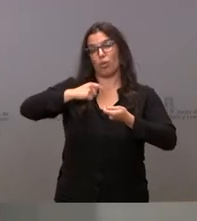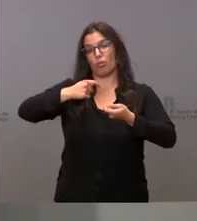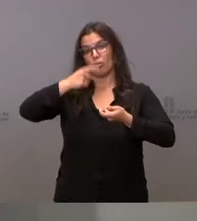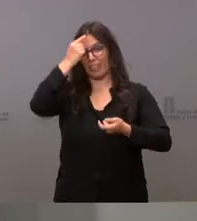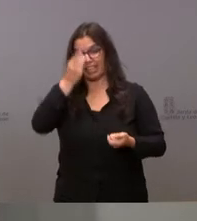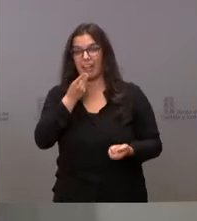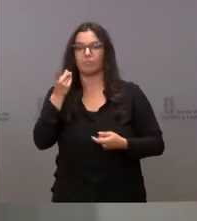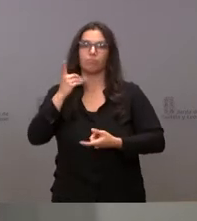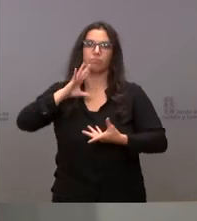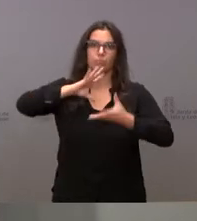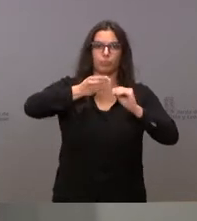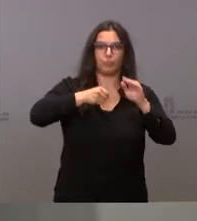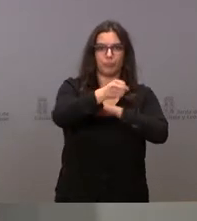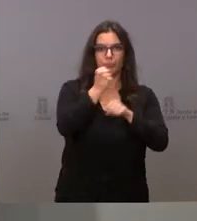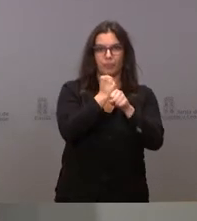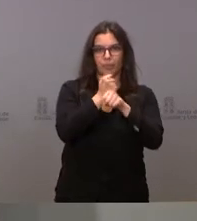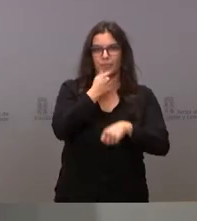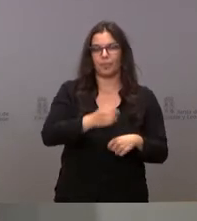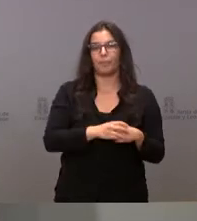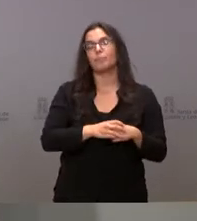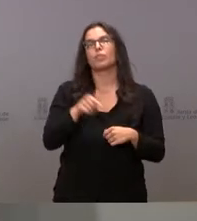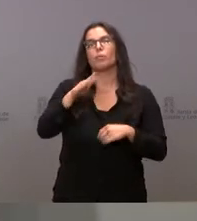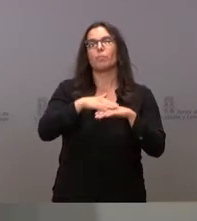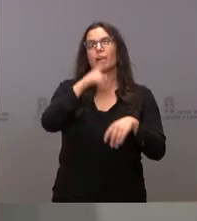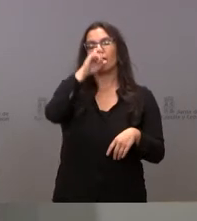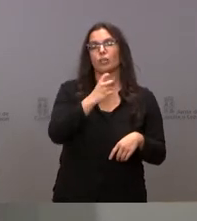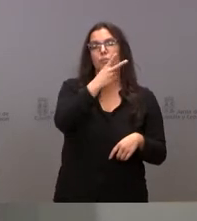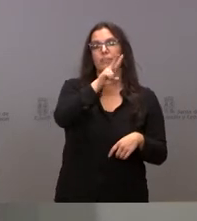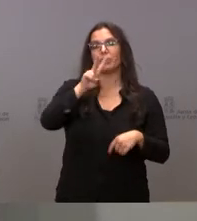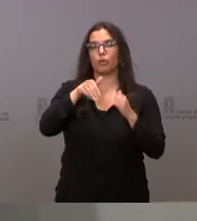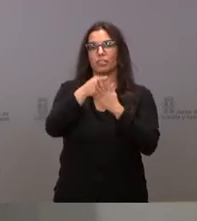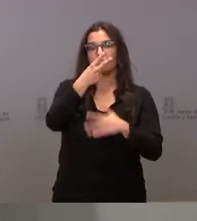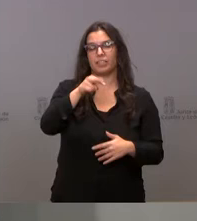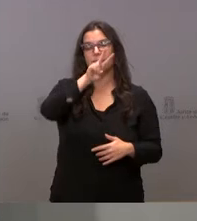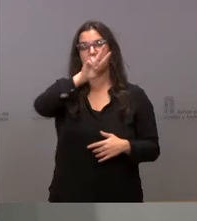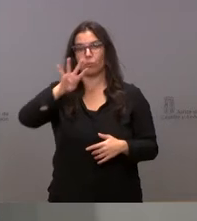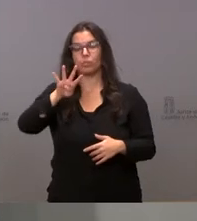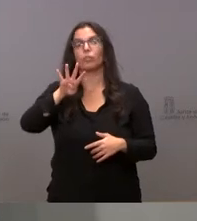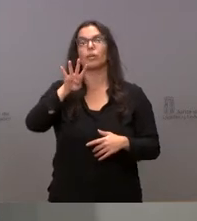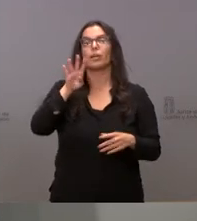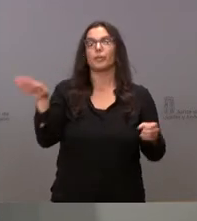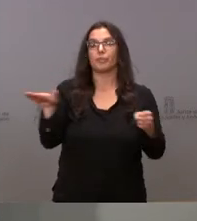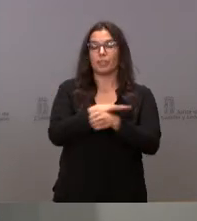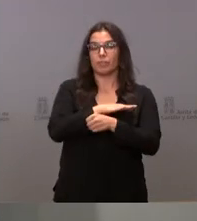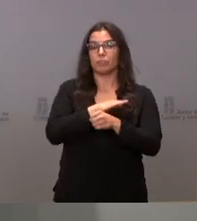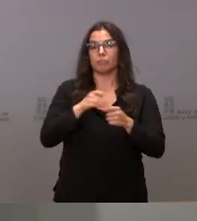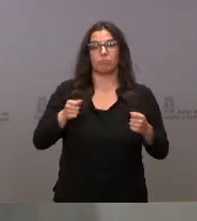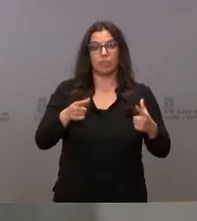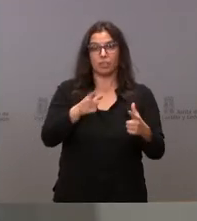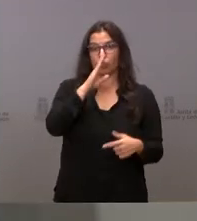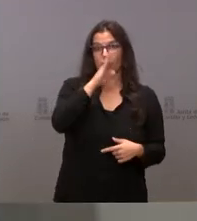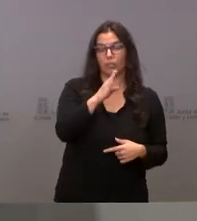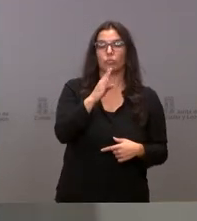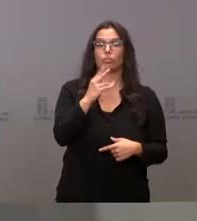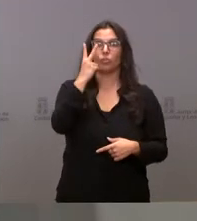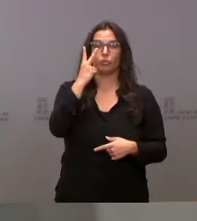Corresponde a las anualidades de 2022, 2023 y 2024, y en concreto se financian los costes directos de las dos ediciones del